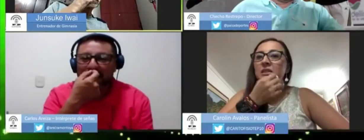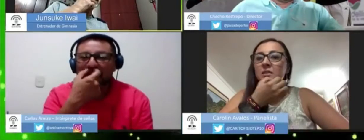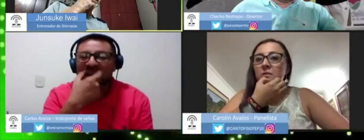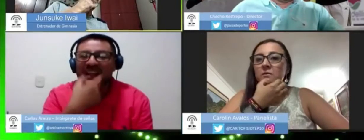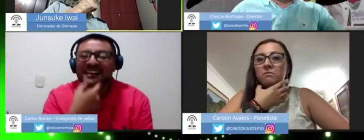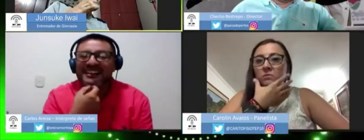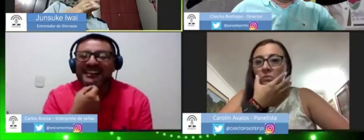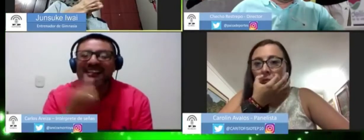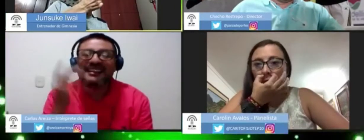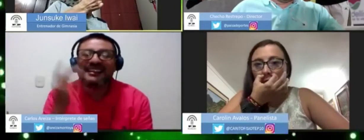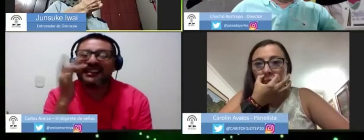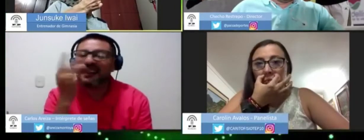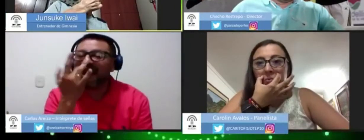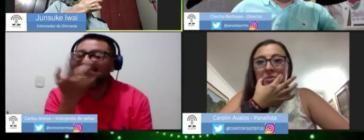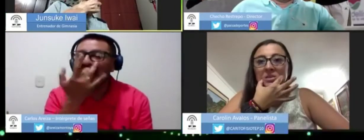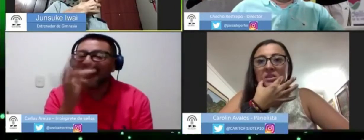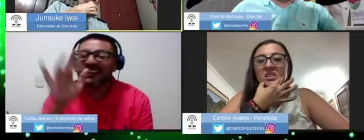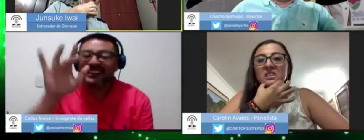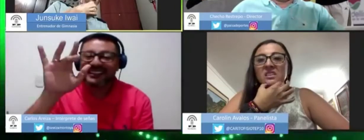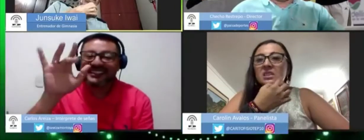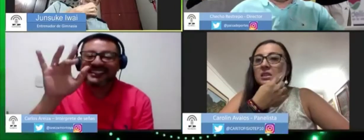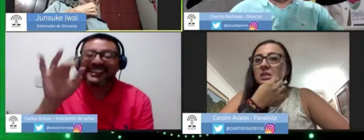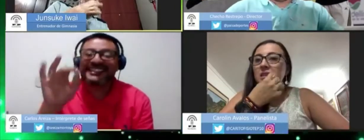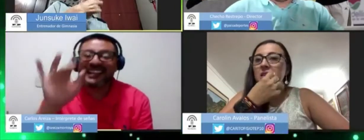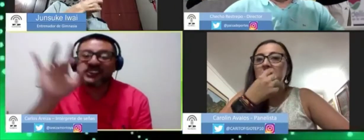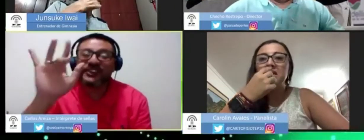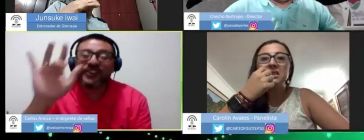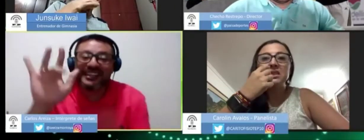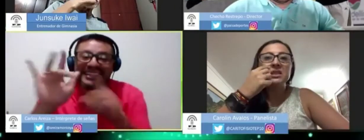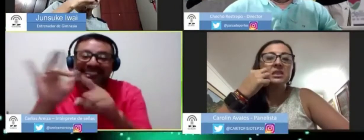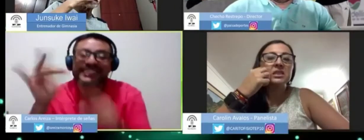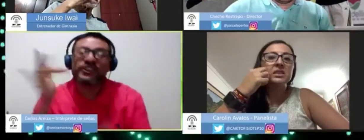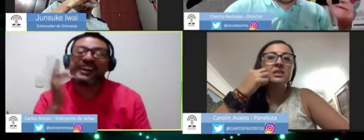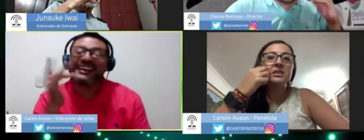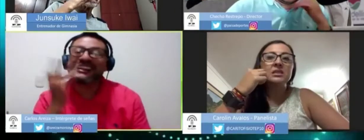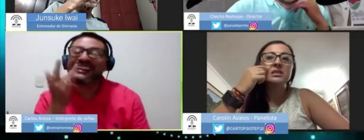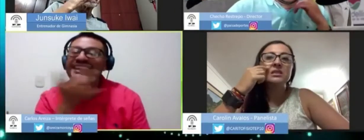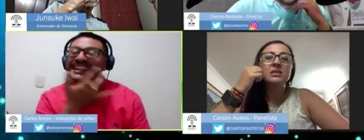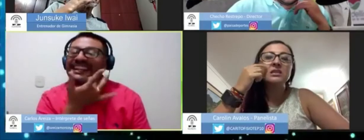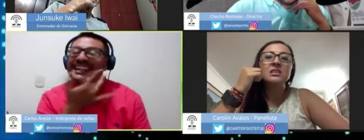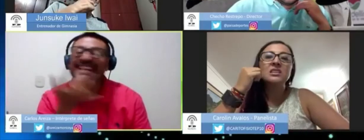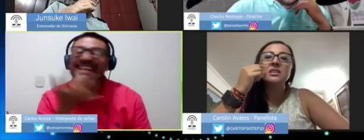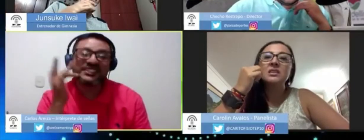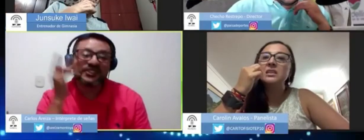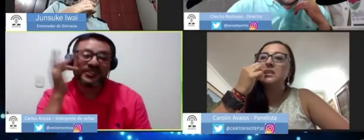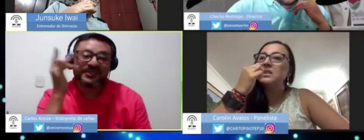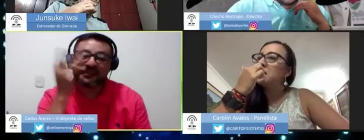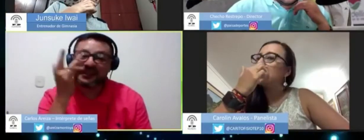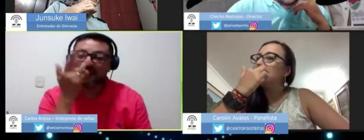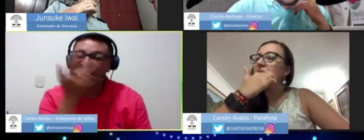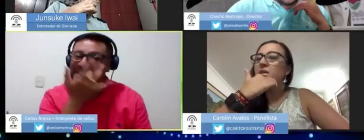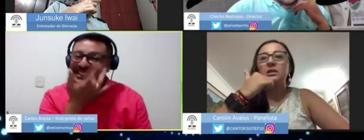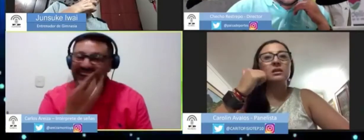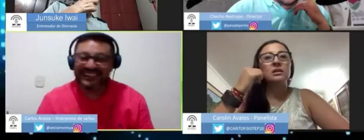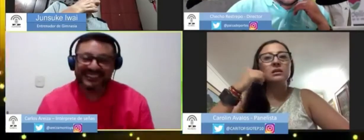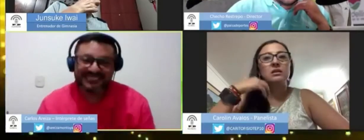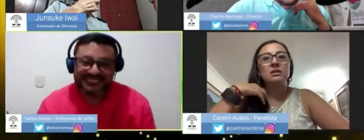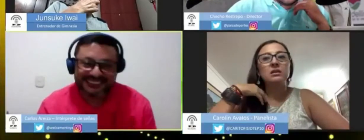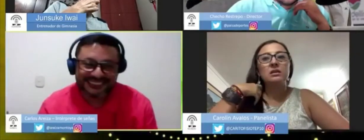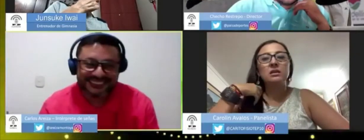Poner. ¿Así? Exacto, y con el, así tocar. Esto, porque esto es